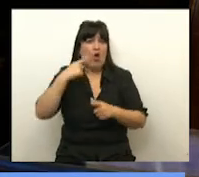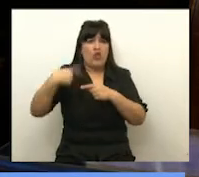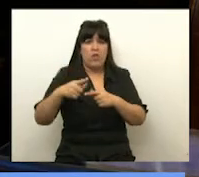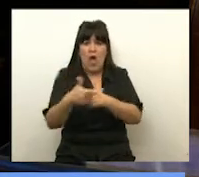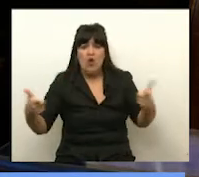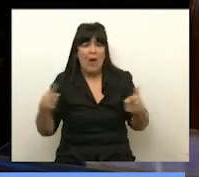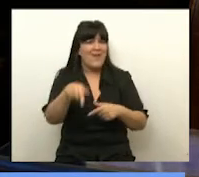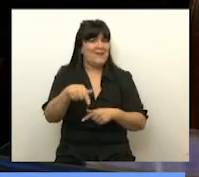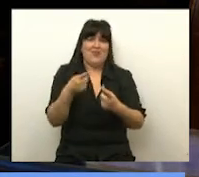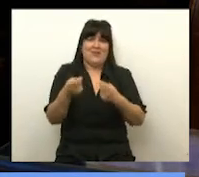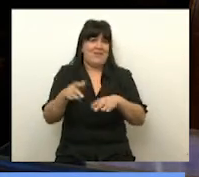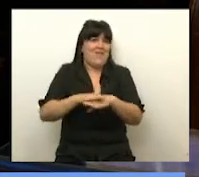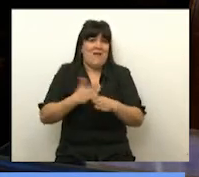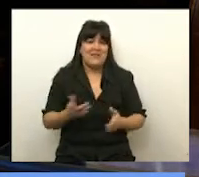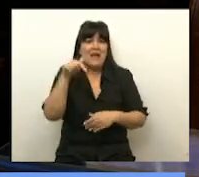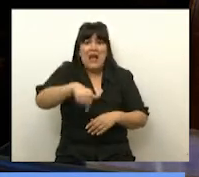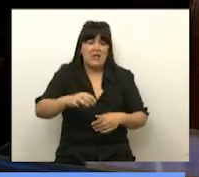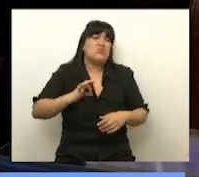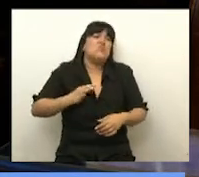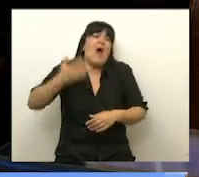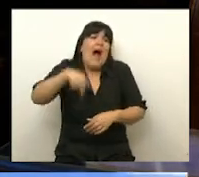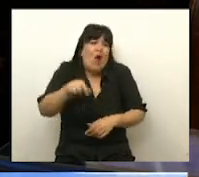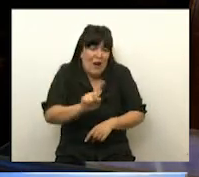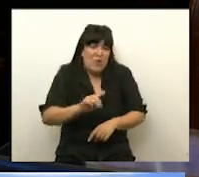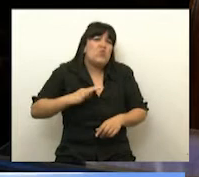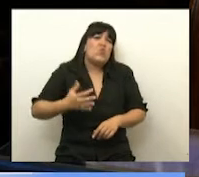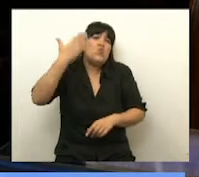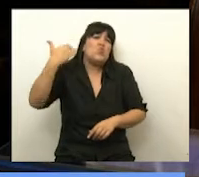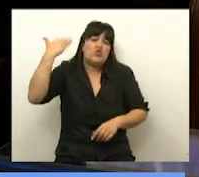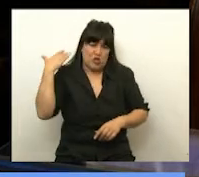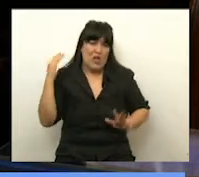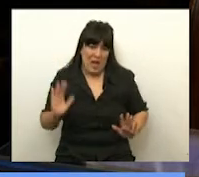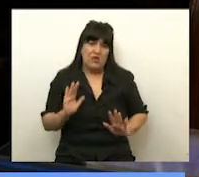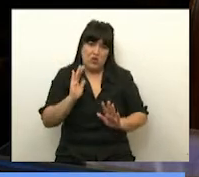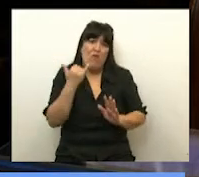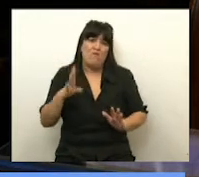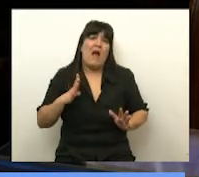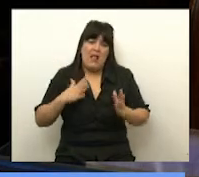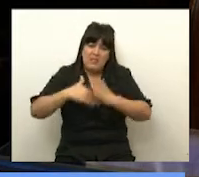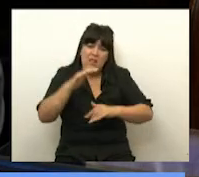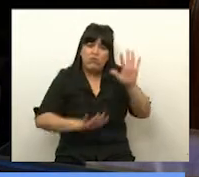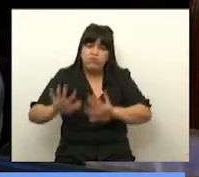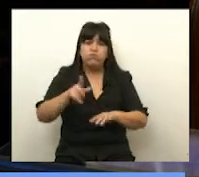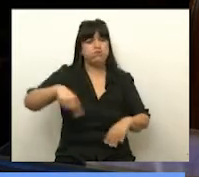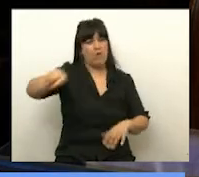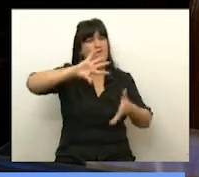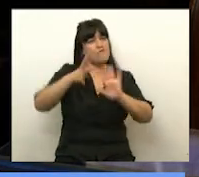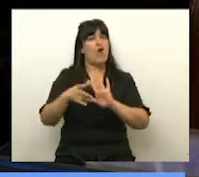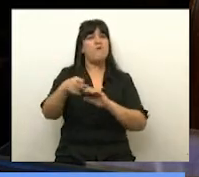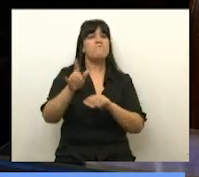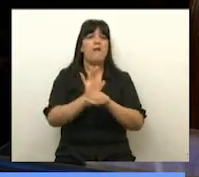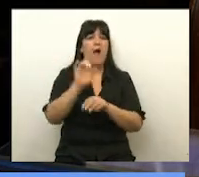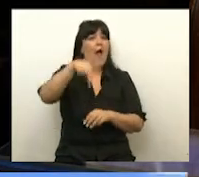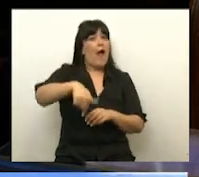básica que no podemos resolver, no de ahora, hace muchísimos años. Digo para ser justos, para saber cómo nos mira a veces el Poder